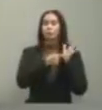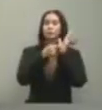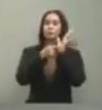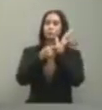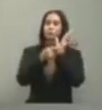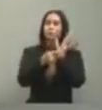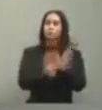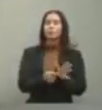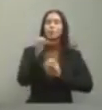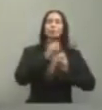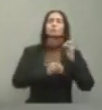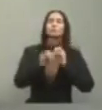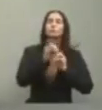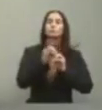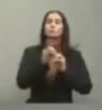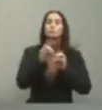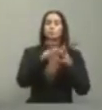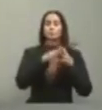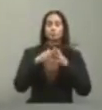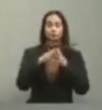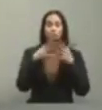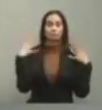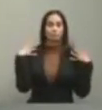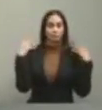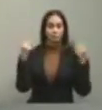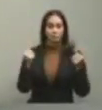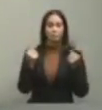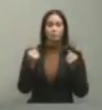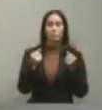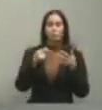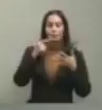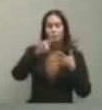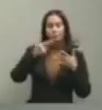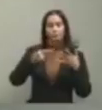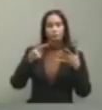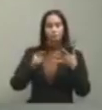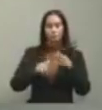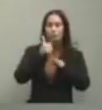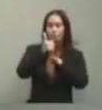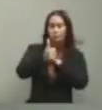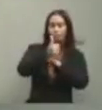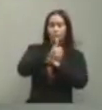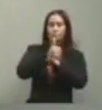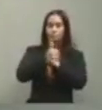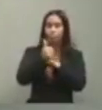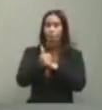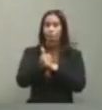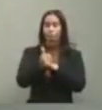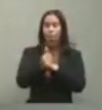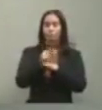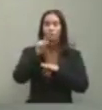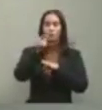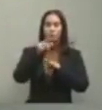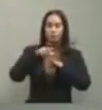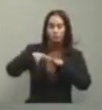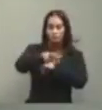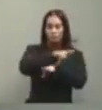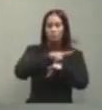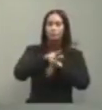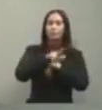de la organización panamericana de la salud para entonces situar todo esto en el contexto no solo regional sino